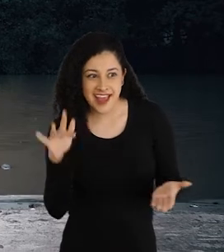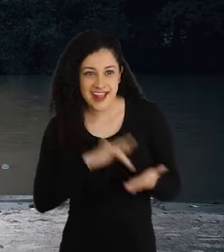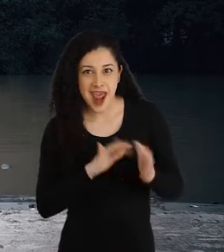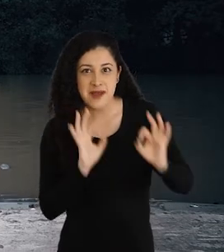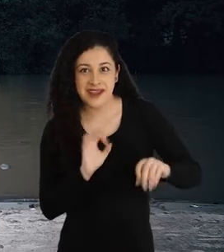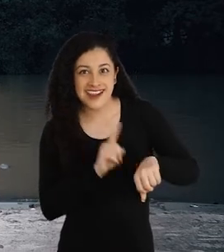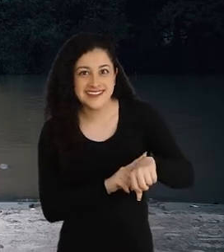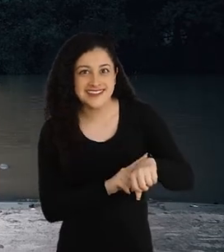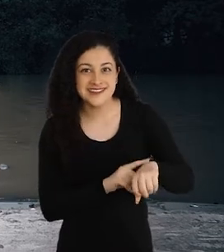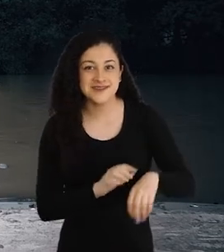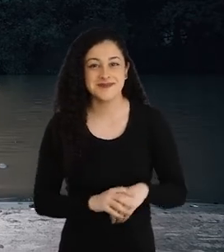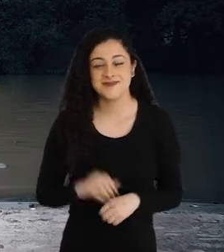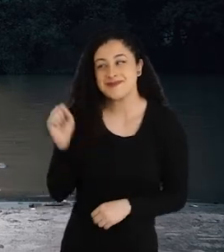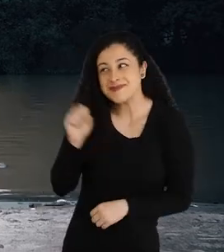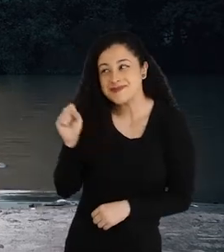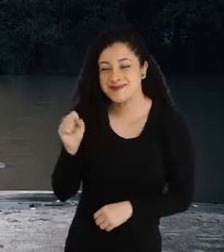¿Llegué a este tiempo? Sí.